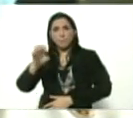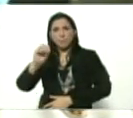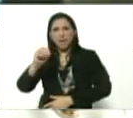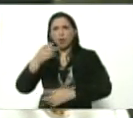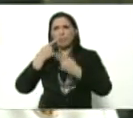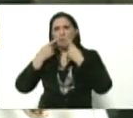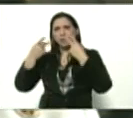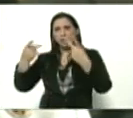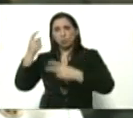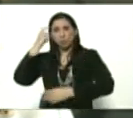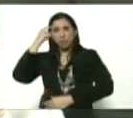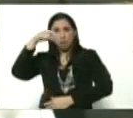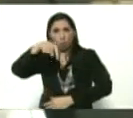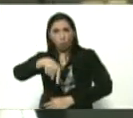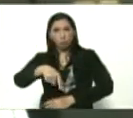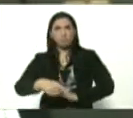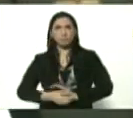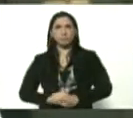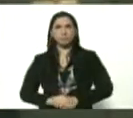el día de hoy